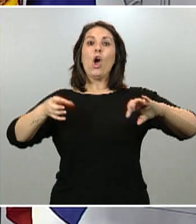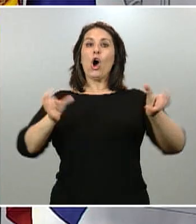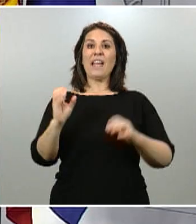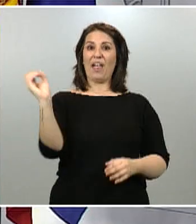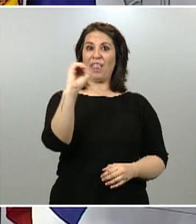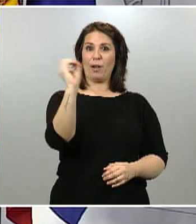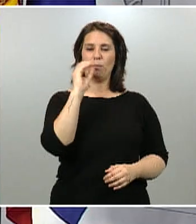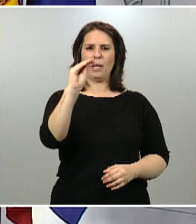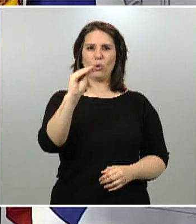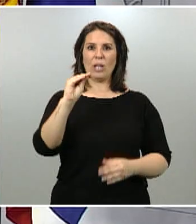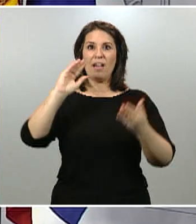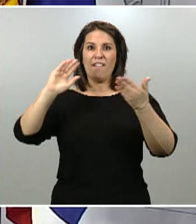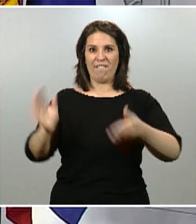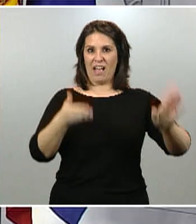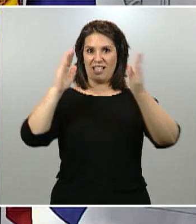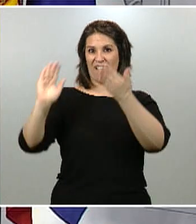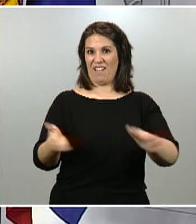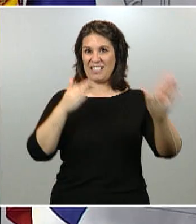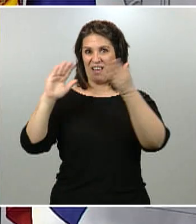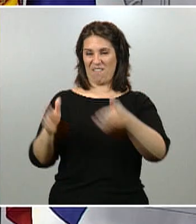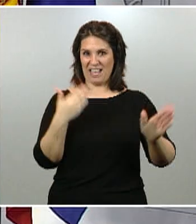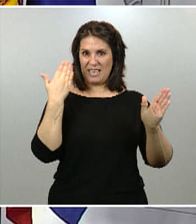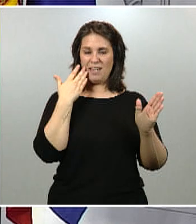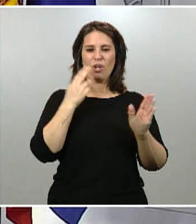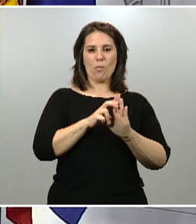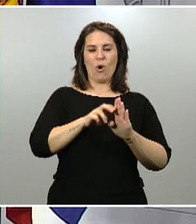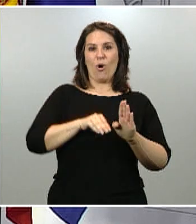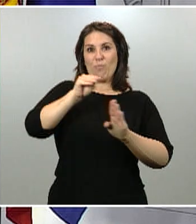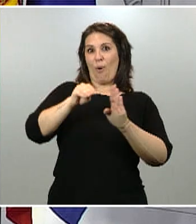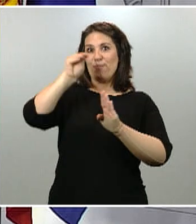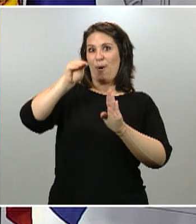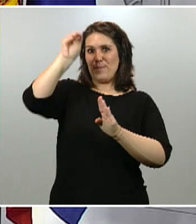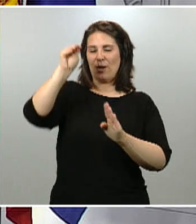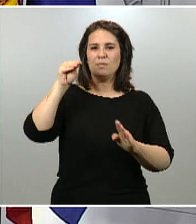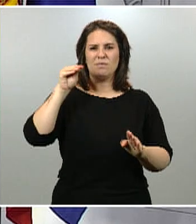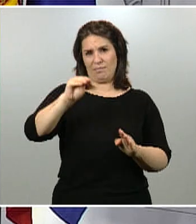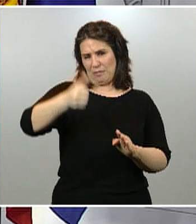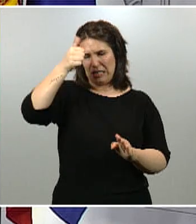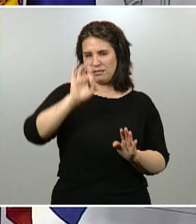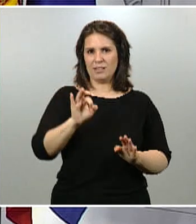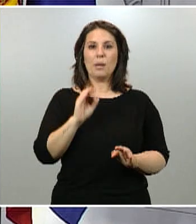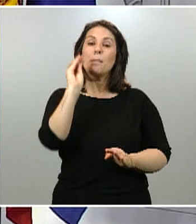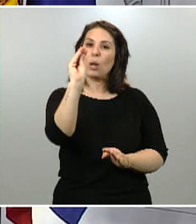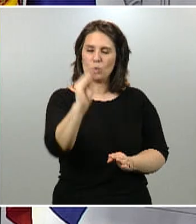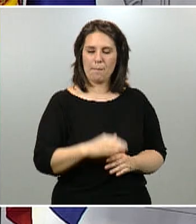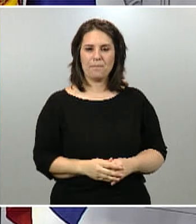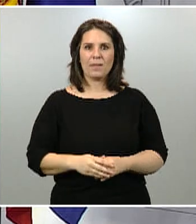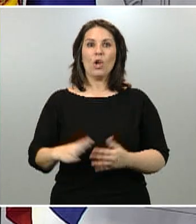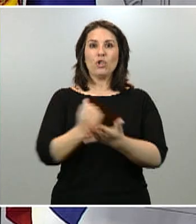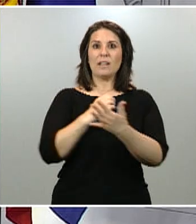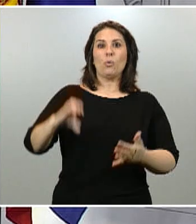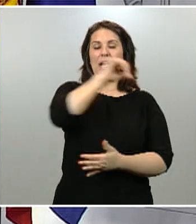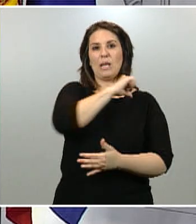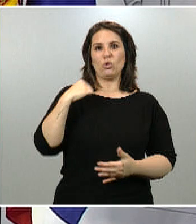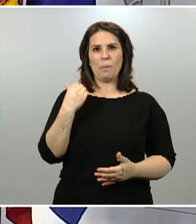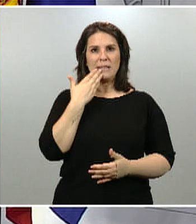que es una de las cuestiones por la que hoy más preguntan los medios, le pregunta, ¿todas las comunidades que se han presentado para pasar a la fase 1